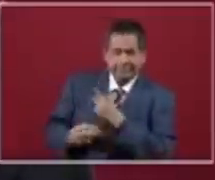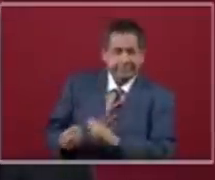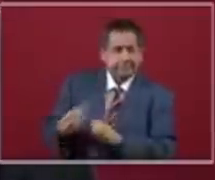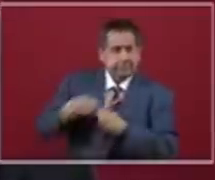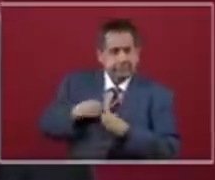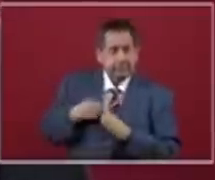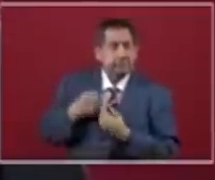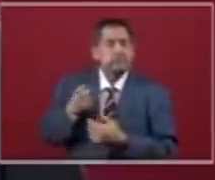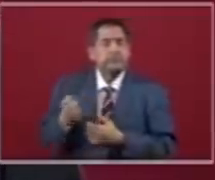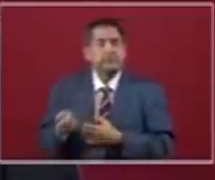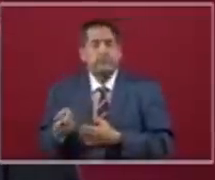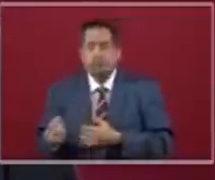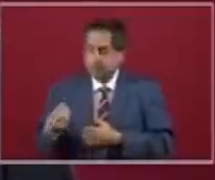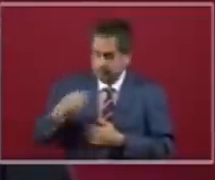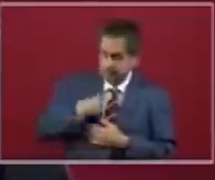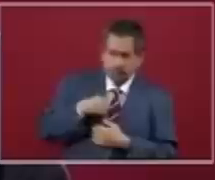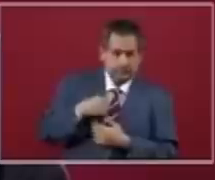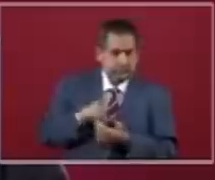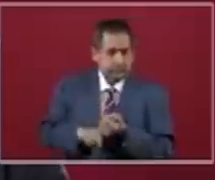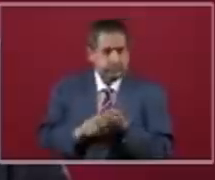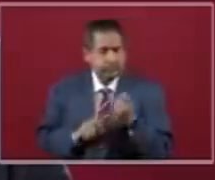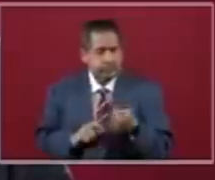de eso dimana